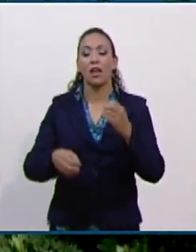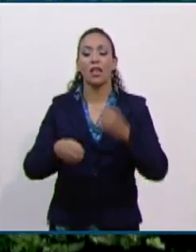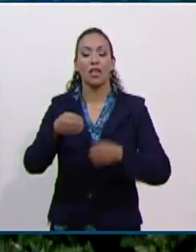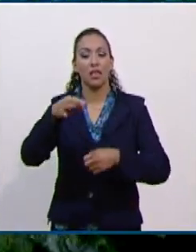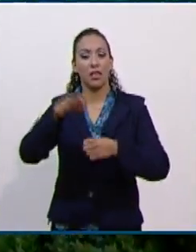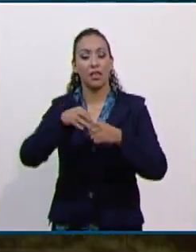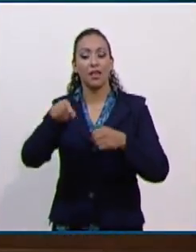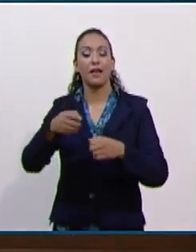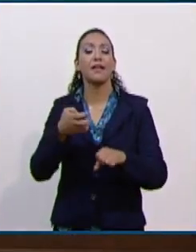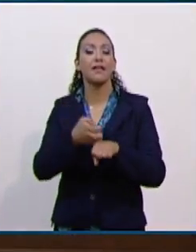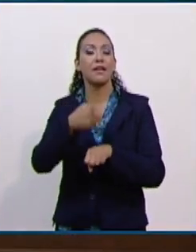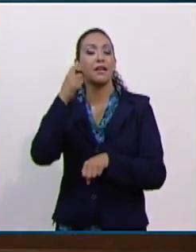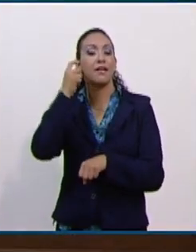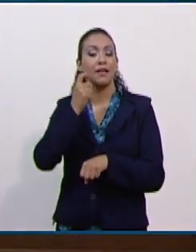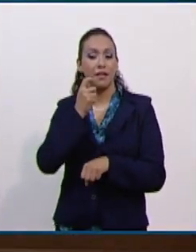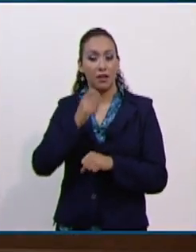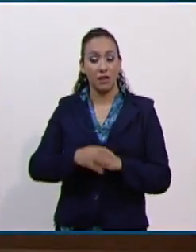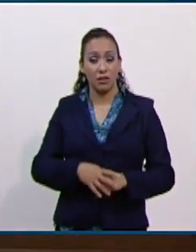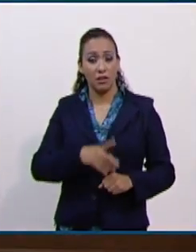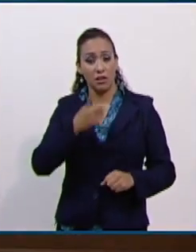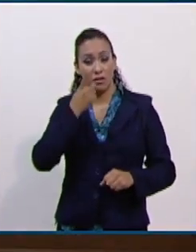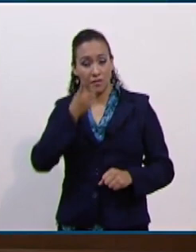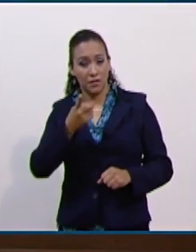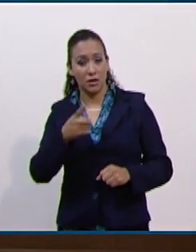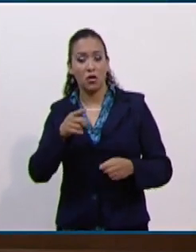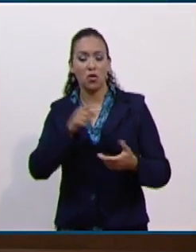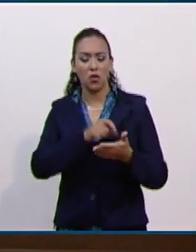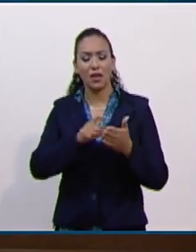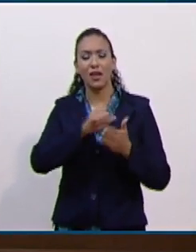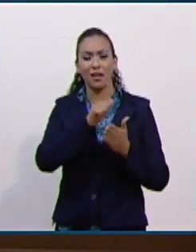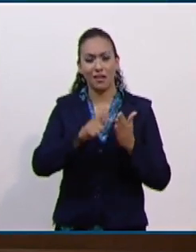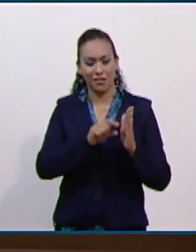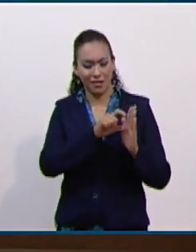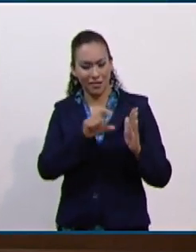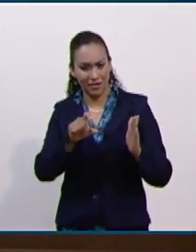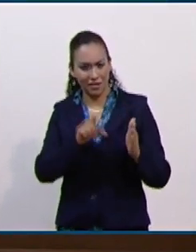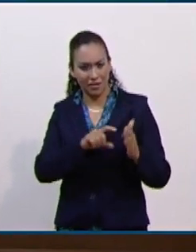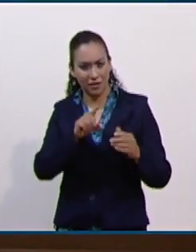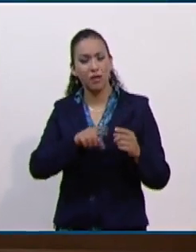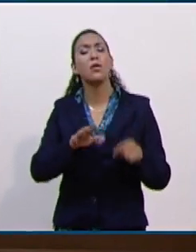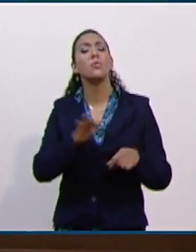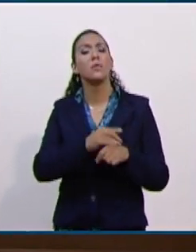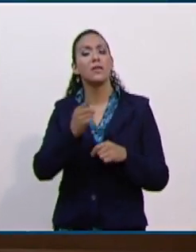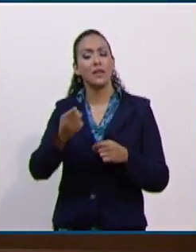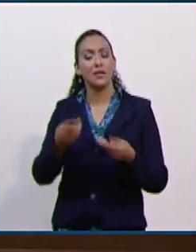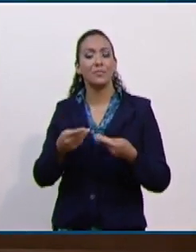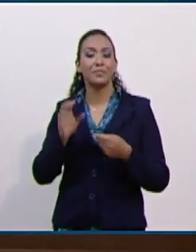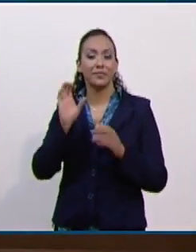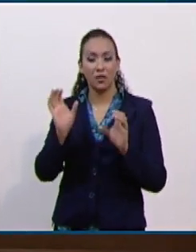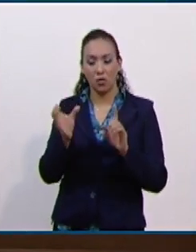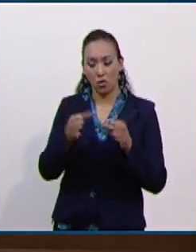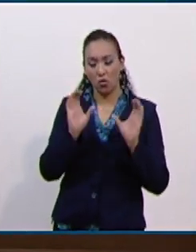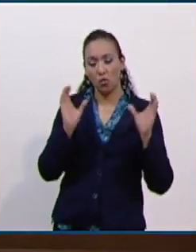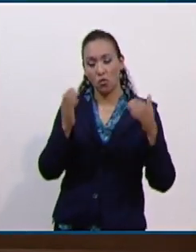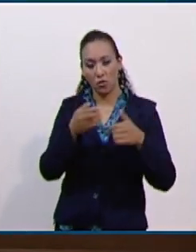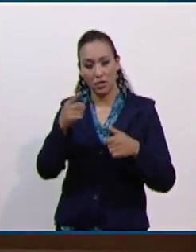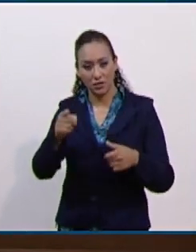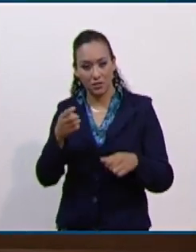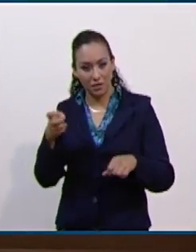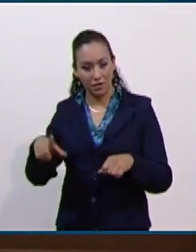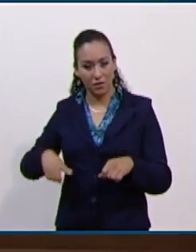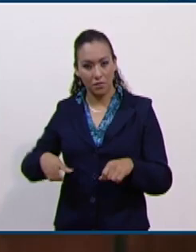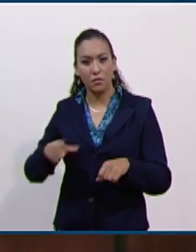Electoral de Guerrero que declaró inexistente la omisión legislativa atribuida al Congreso del Estado de regular la posibilidad de